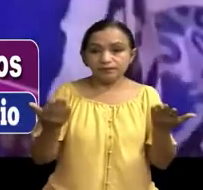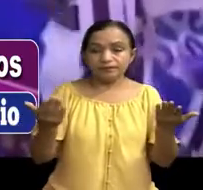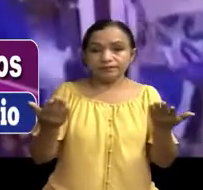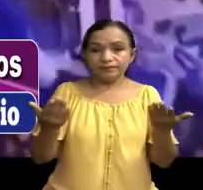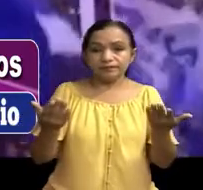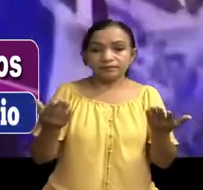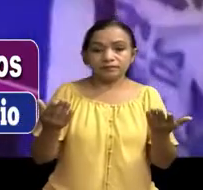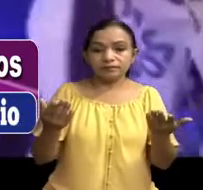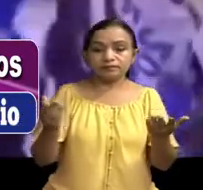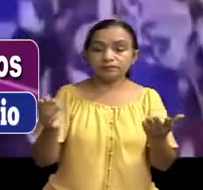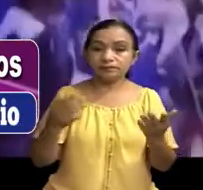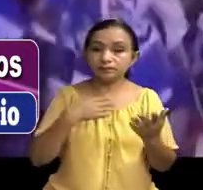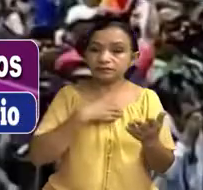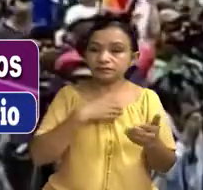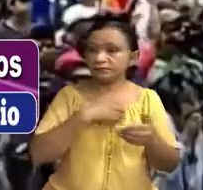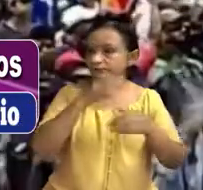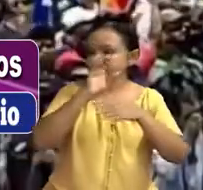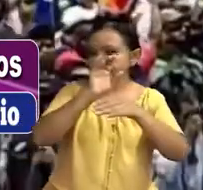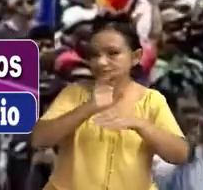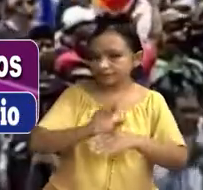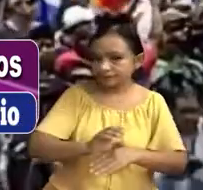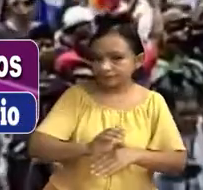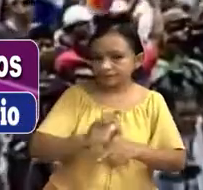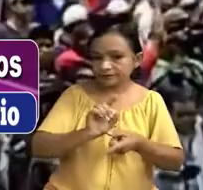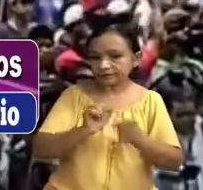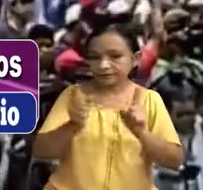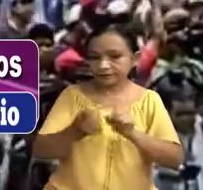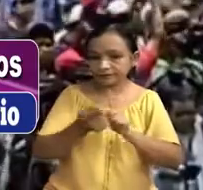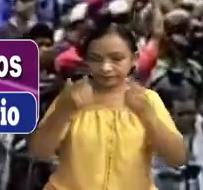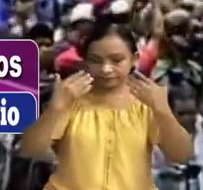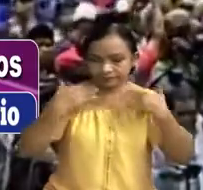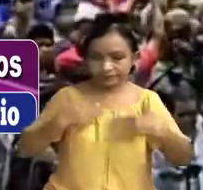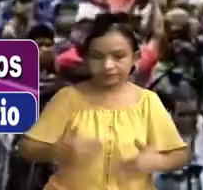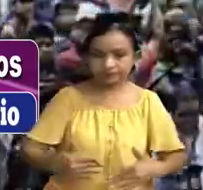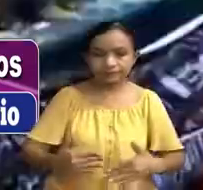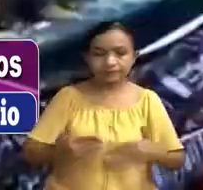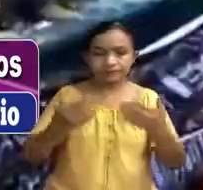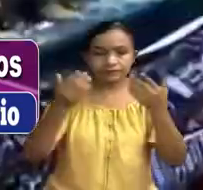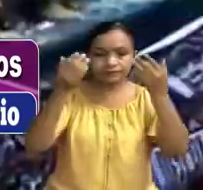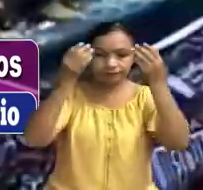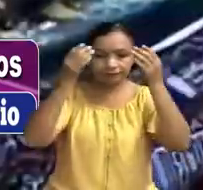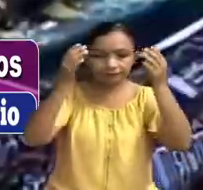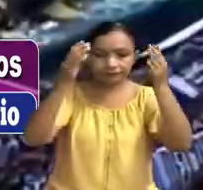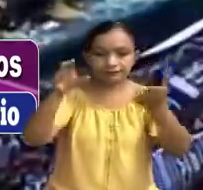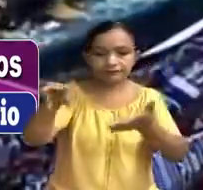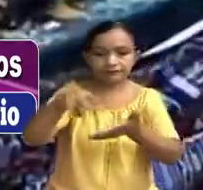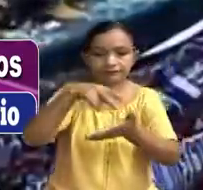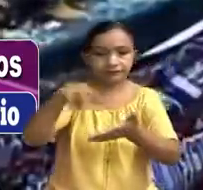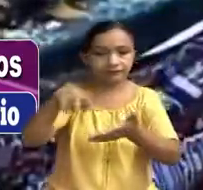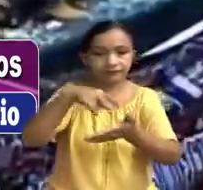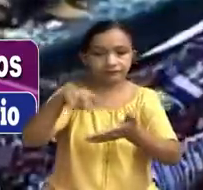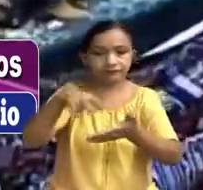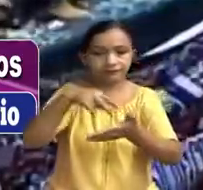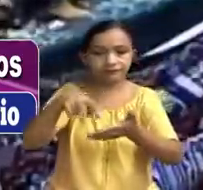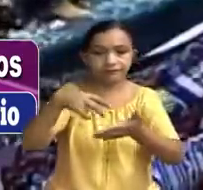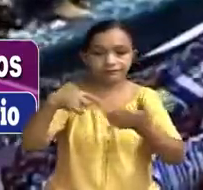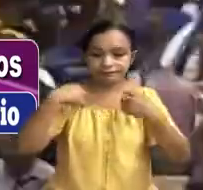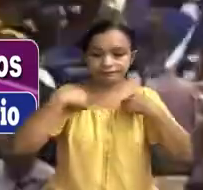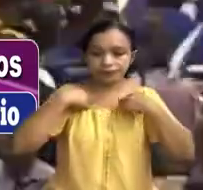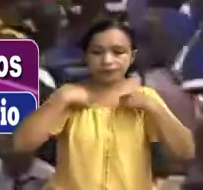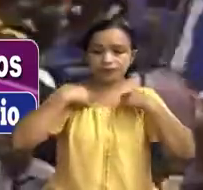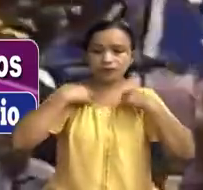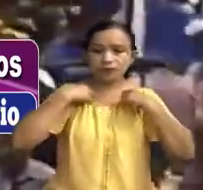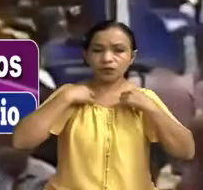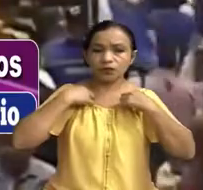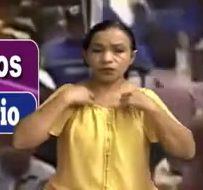renunciar a su identidad. Porque es vergonzoso. ¿Verdad? O sea, por ejemplo, a su cultura, a su baile, a su vestimenta,